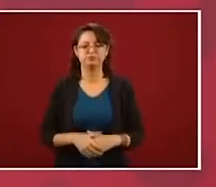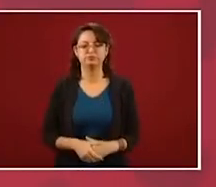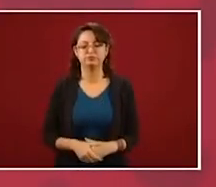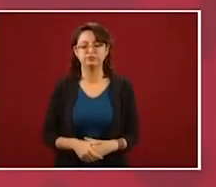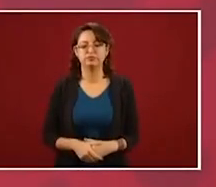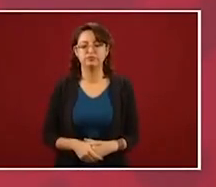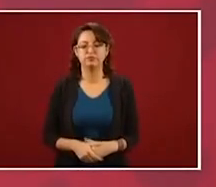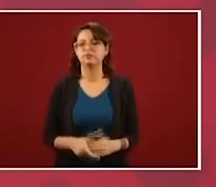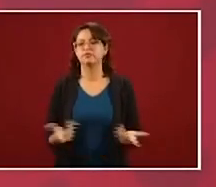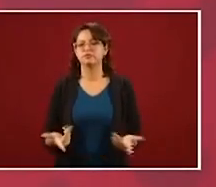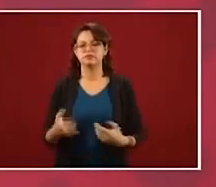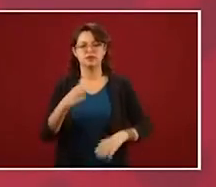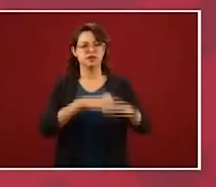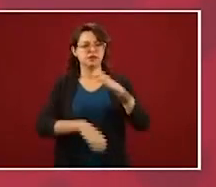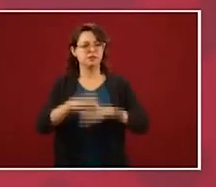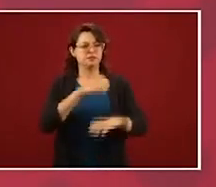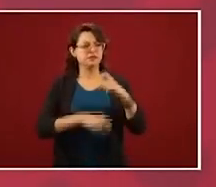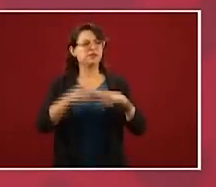¿Quiénes son las empresas?